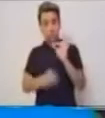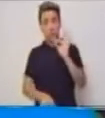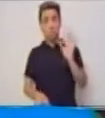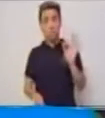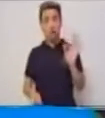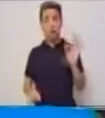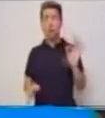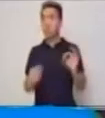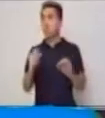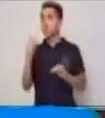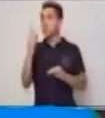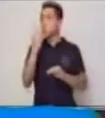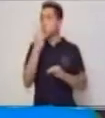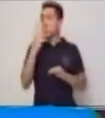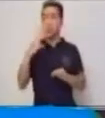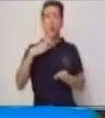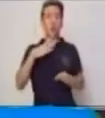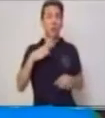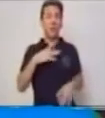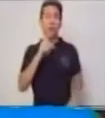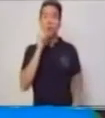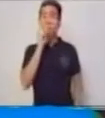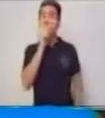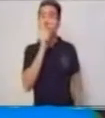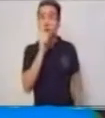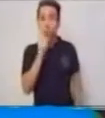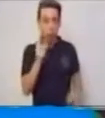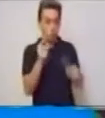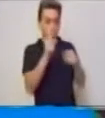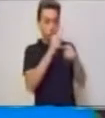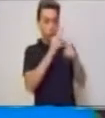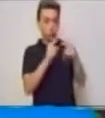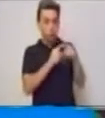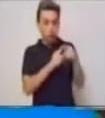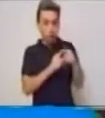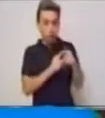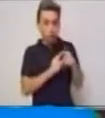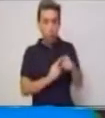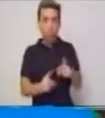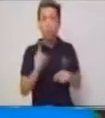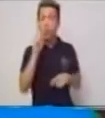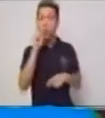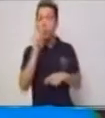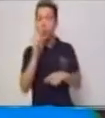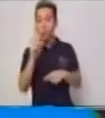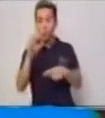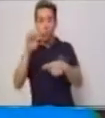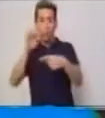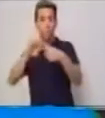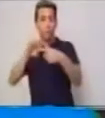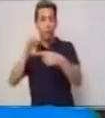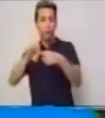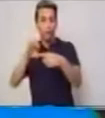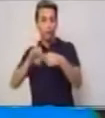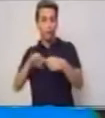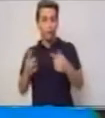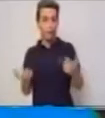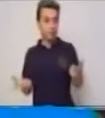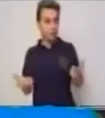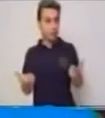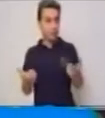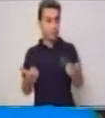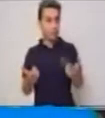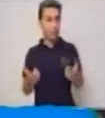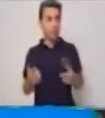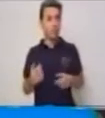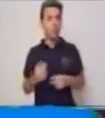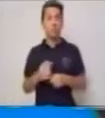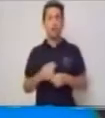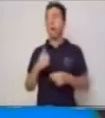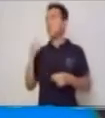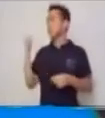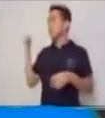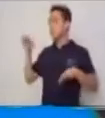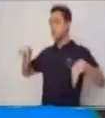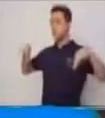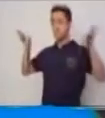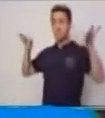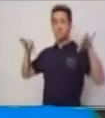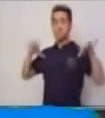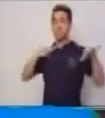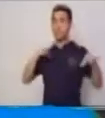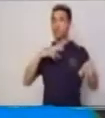solamente un sujeto y una acción o un predicado. Y aquí tenemos dos